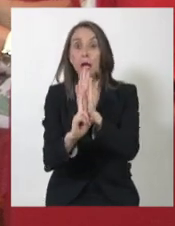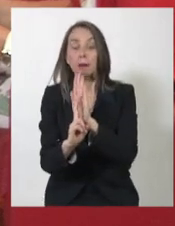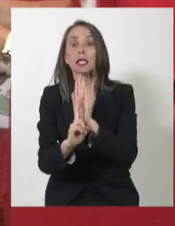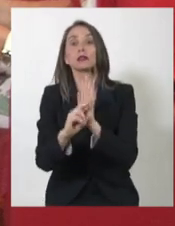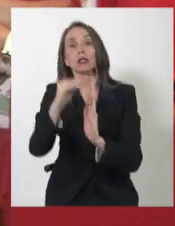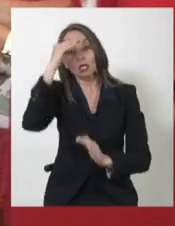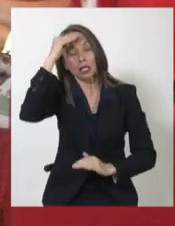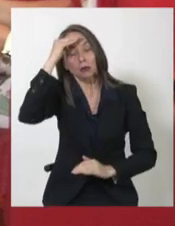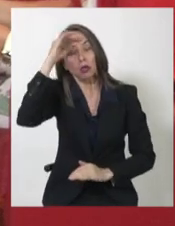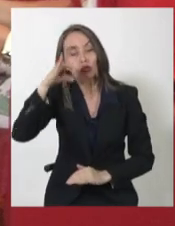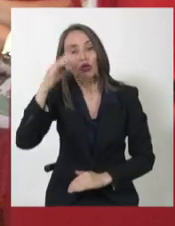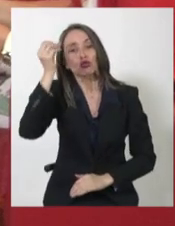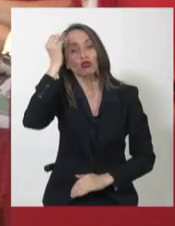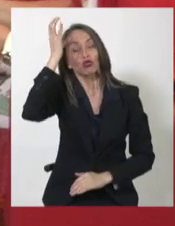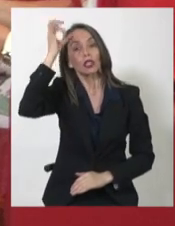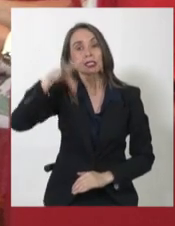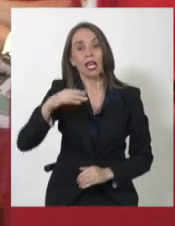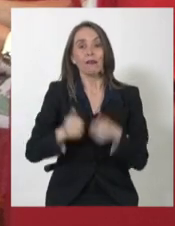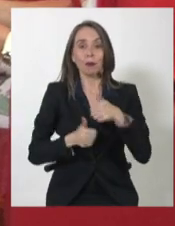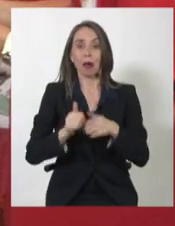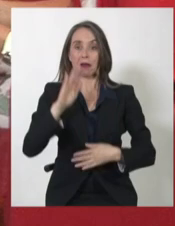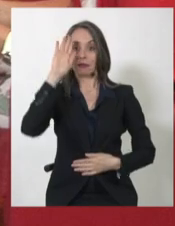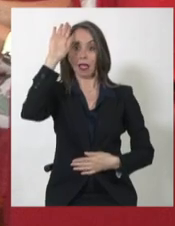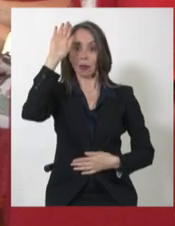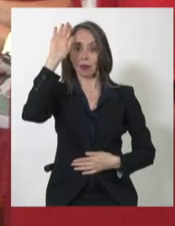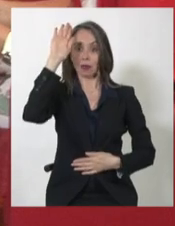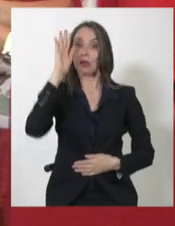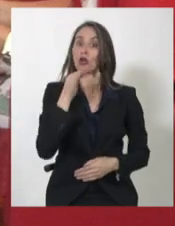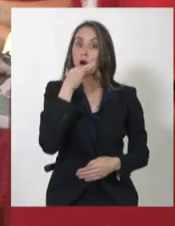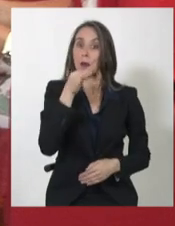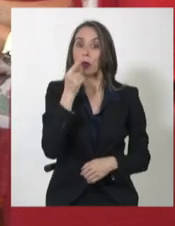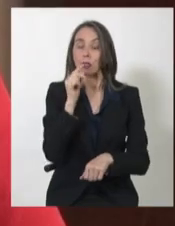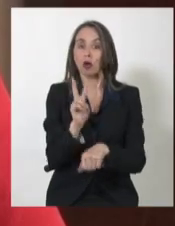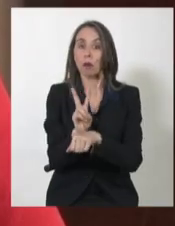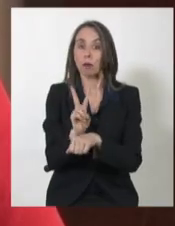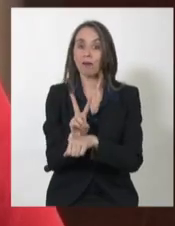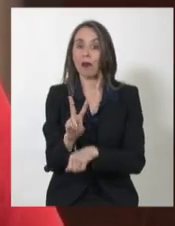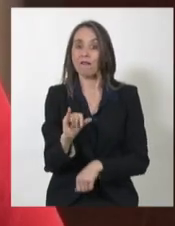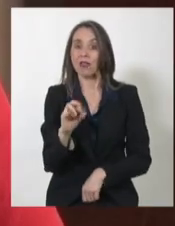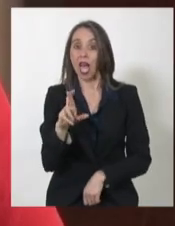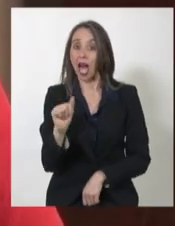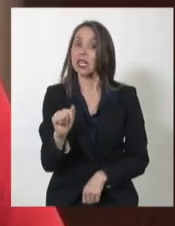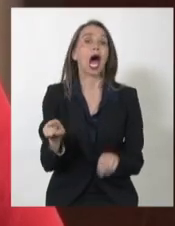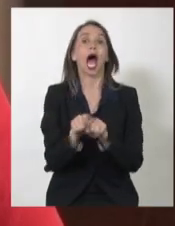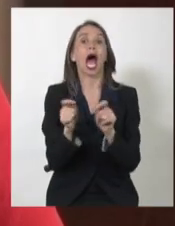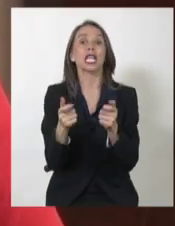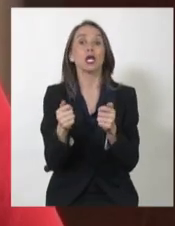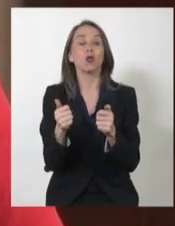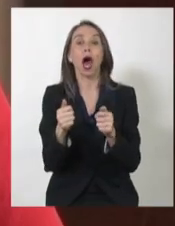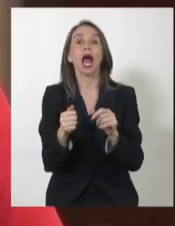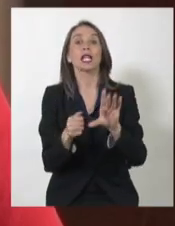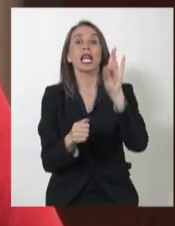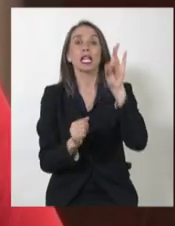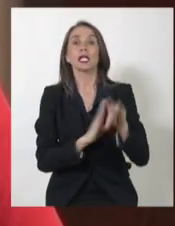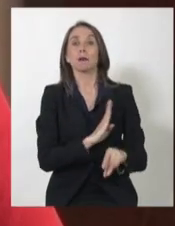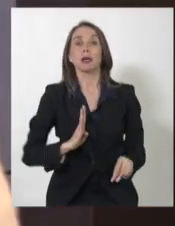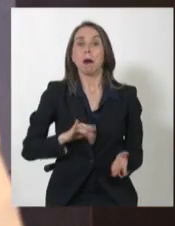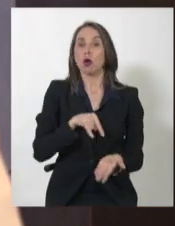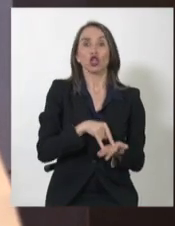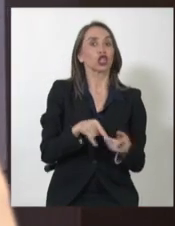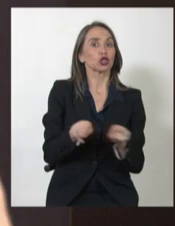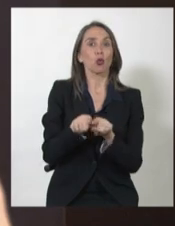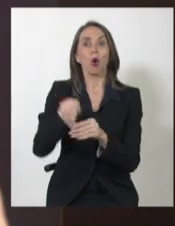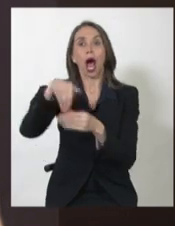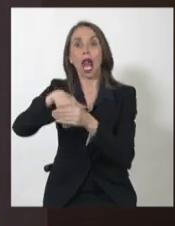los conocimientos, va a ser una candidatura, como ha señalado el profesor Viera, igual que elegir un congreso.